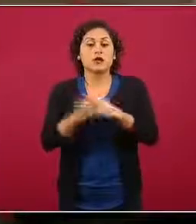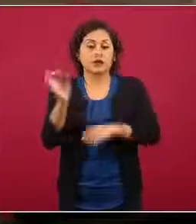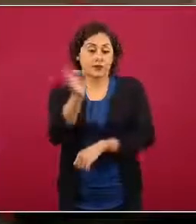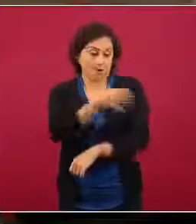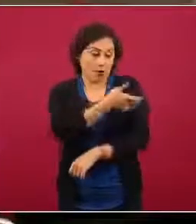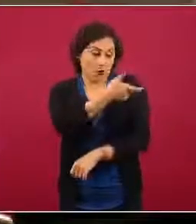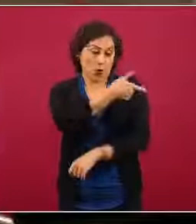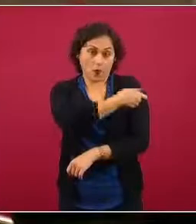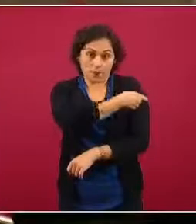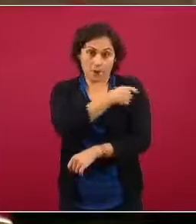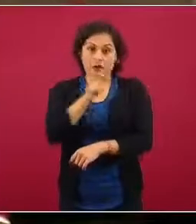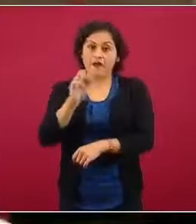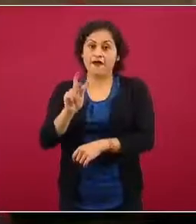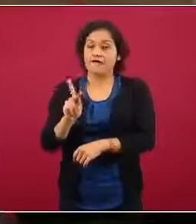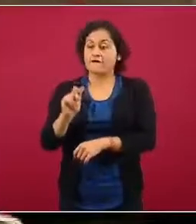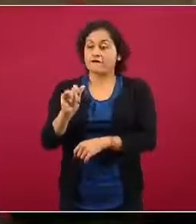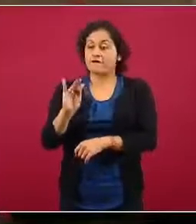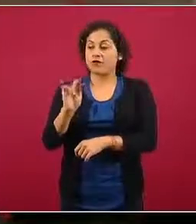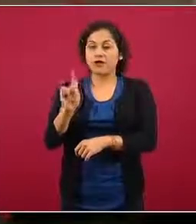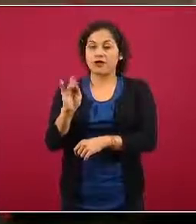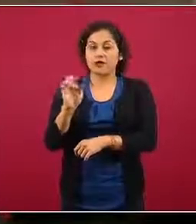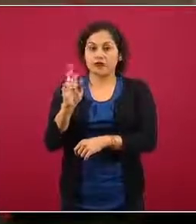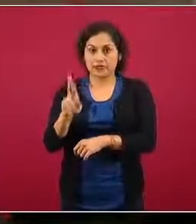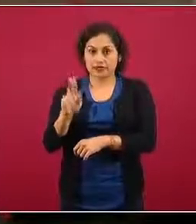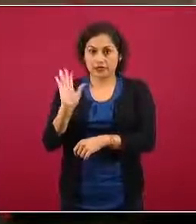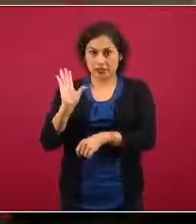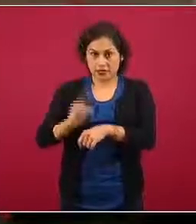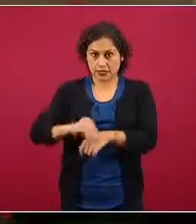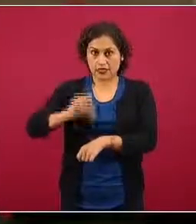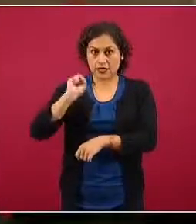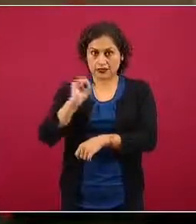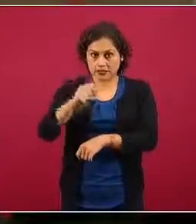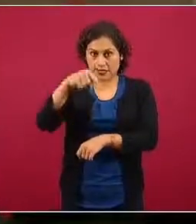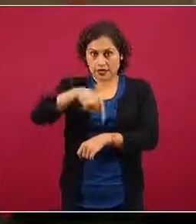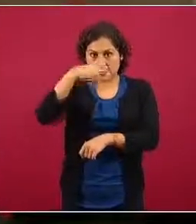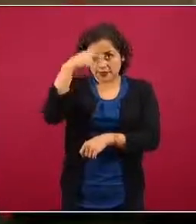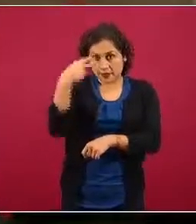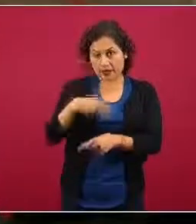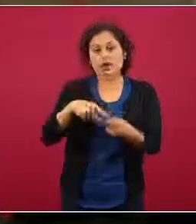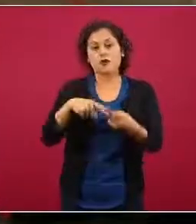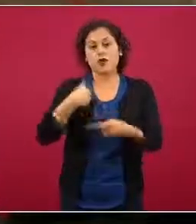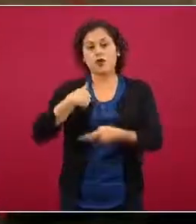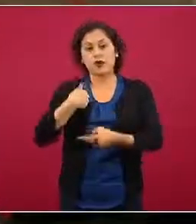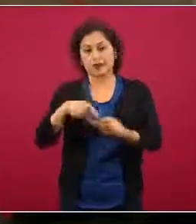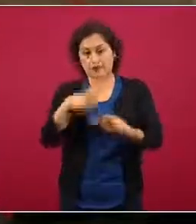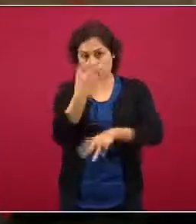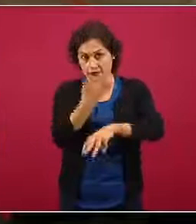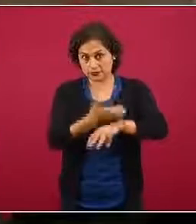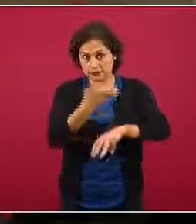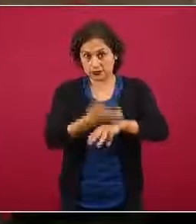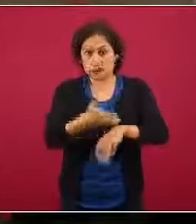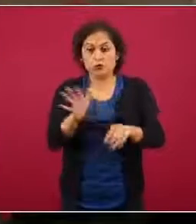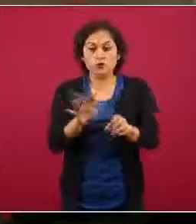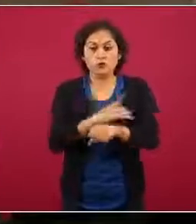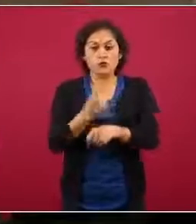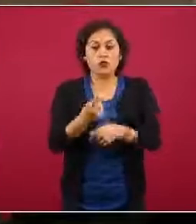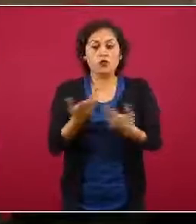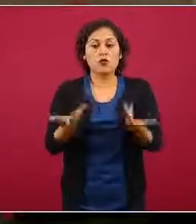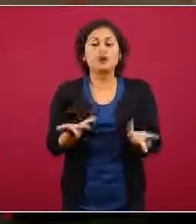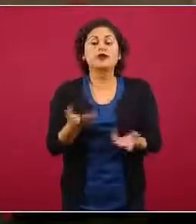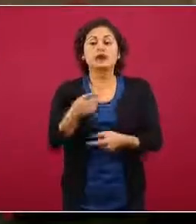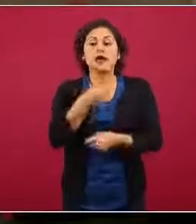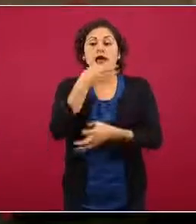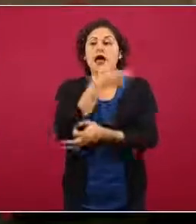Pfizer fue, digamos, un tanto expedita tanto en México como en otros países como Canadá y Estados Unidos, ante la impresión esta de para uso en